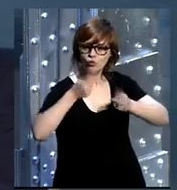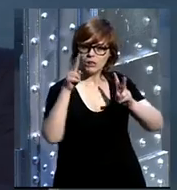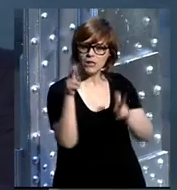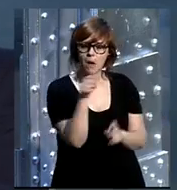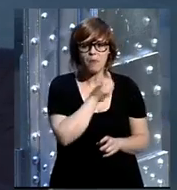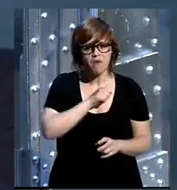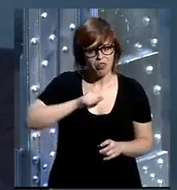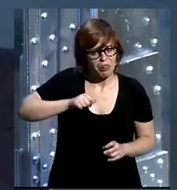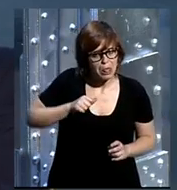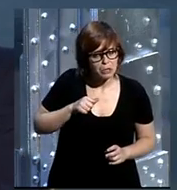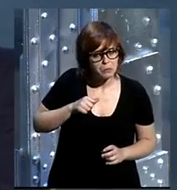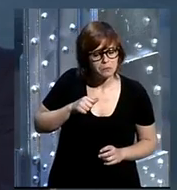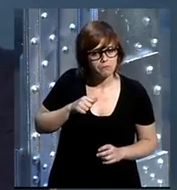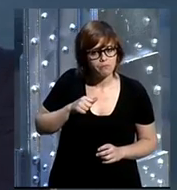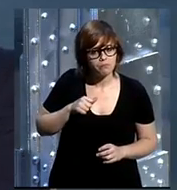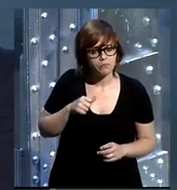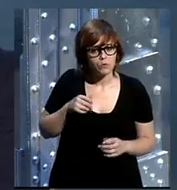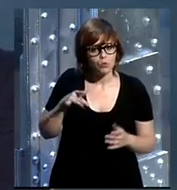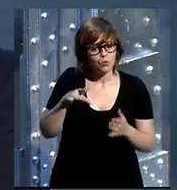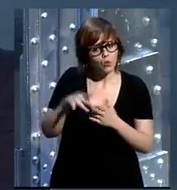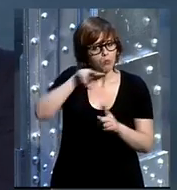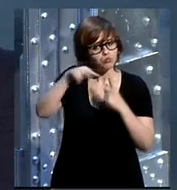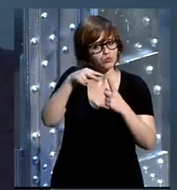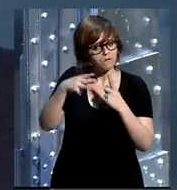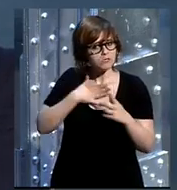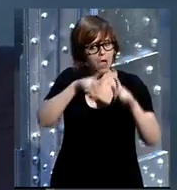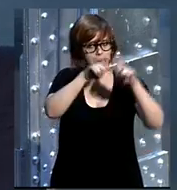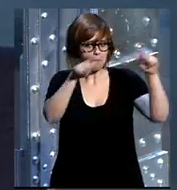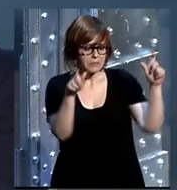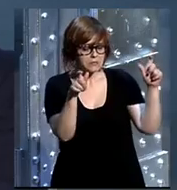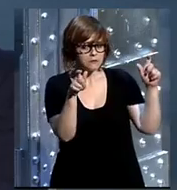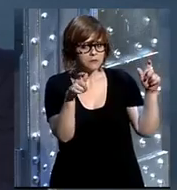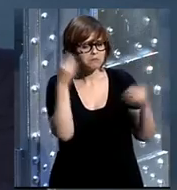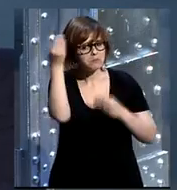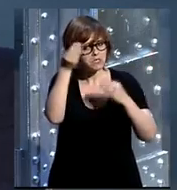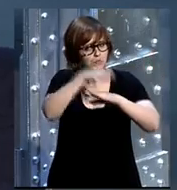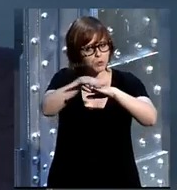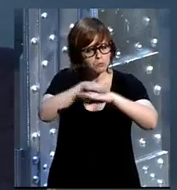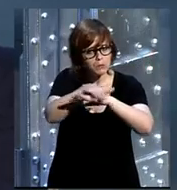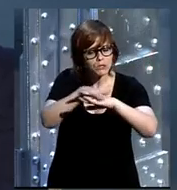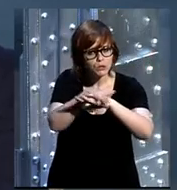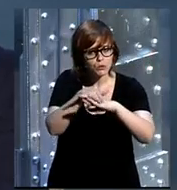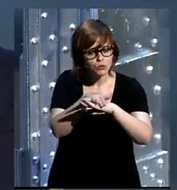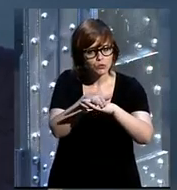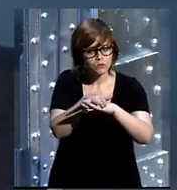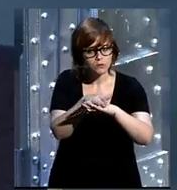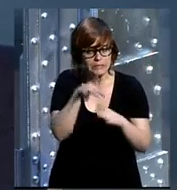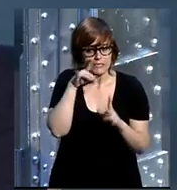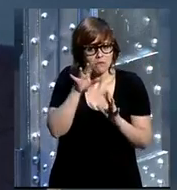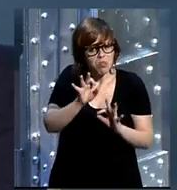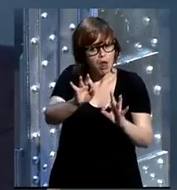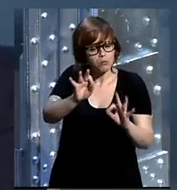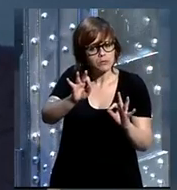nosotros consideramos desde Telefónica que son fundamentales. Y específicamente de la regulación